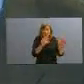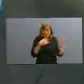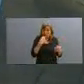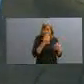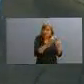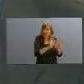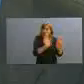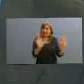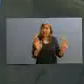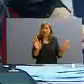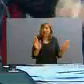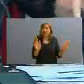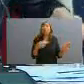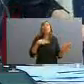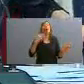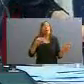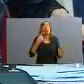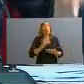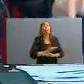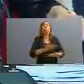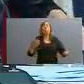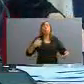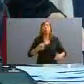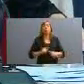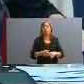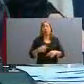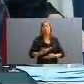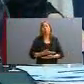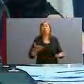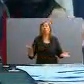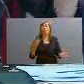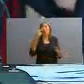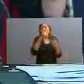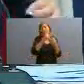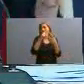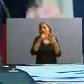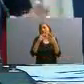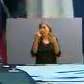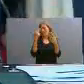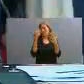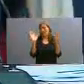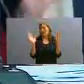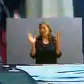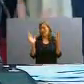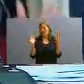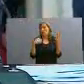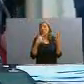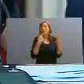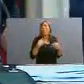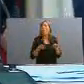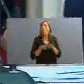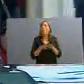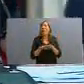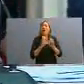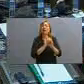Y está bien, porque estamos en el poder público, pero el poder público son los tres poderes y los tres tenemos que tener la misma